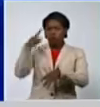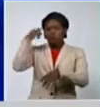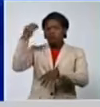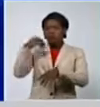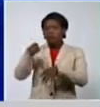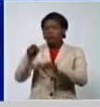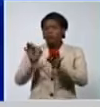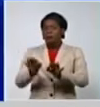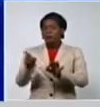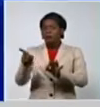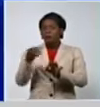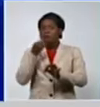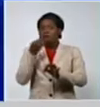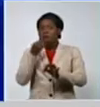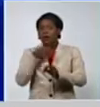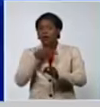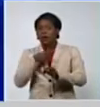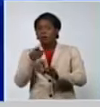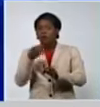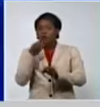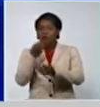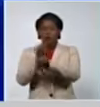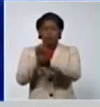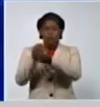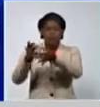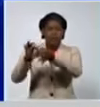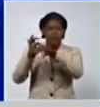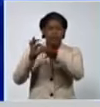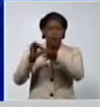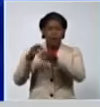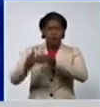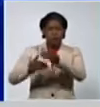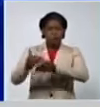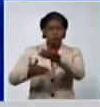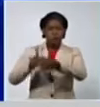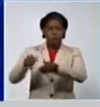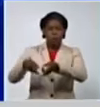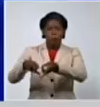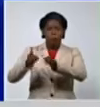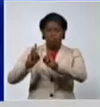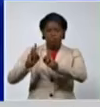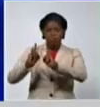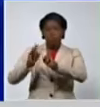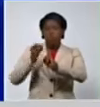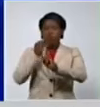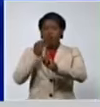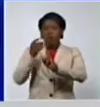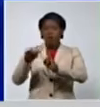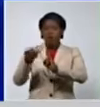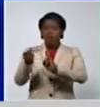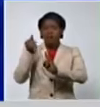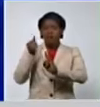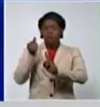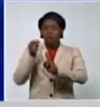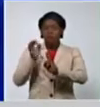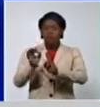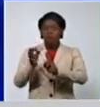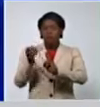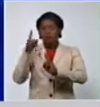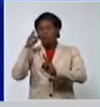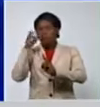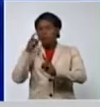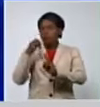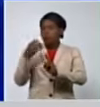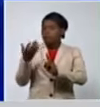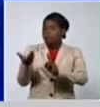puede ocasionar estados de gravedad que avanzan muy rápido en el tiempo y que pueden ocasionar la muerte de las personas que pues padecen esta cepa. Sin